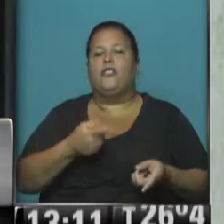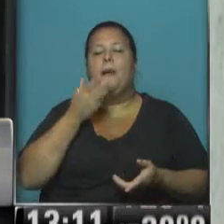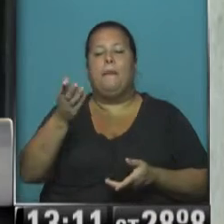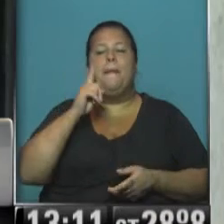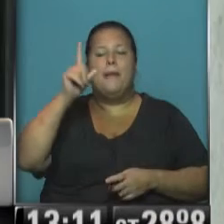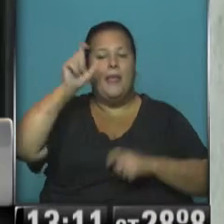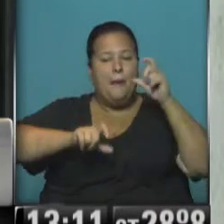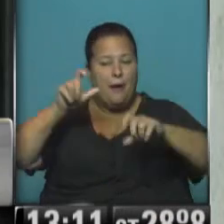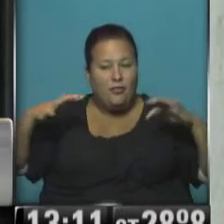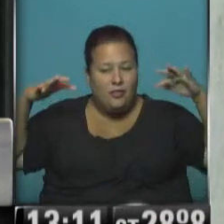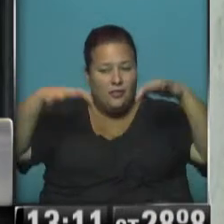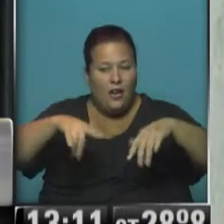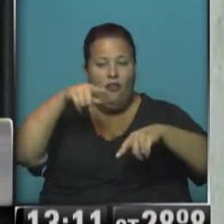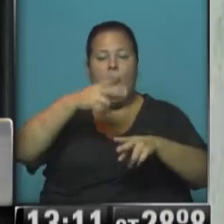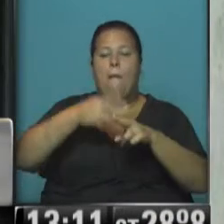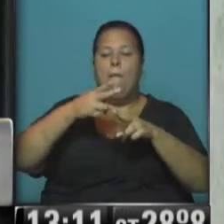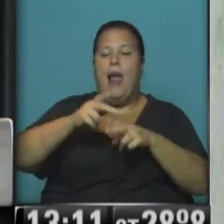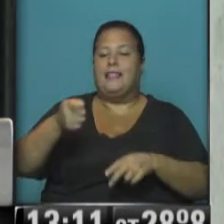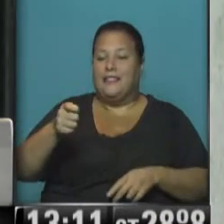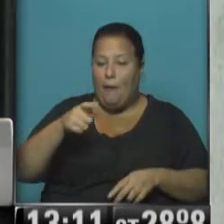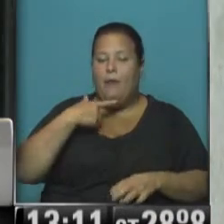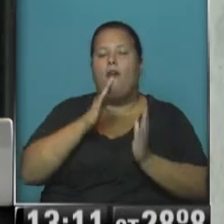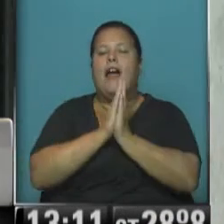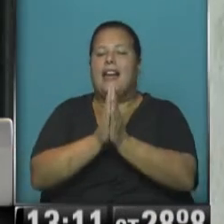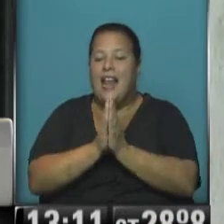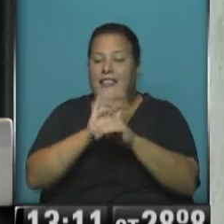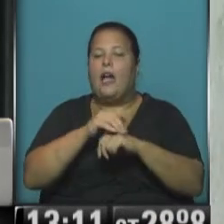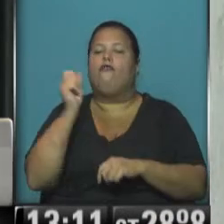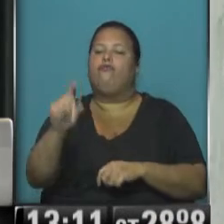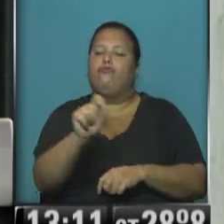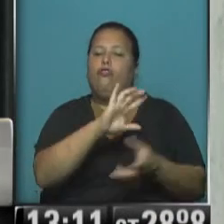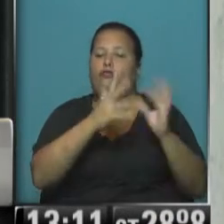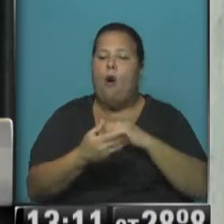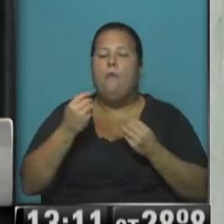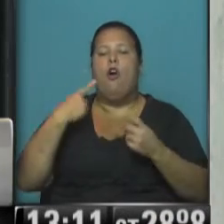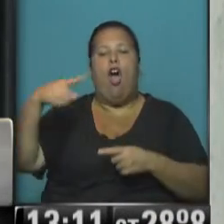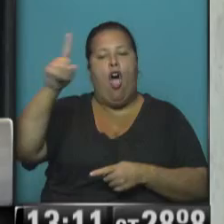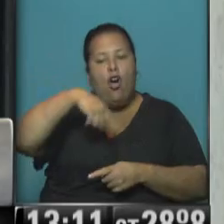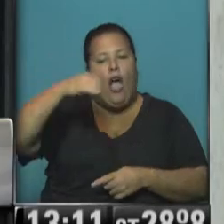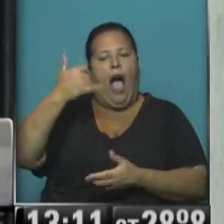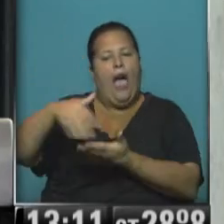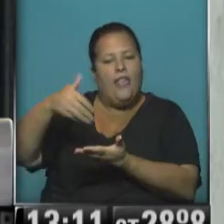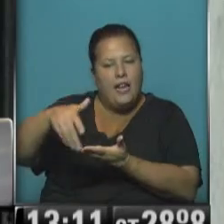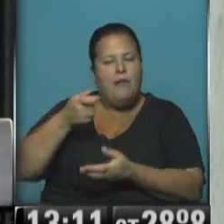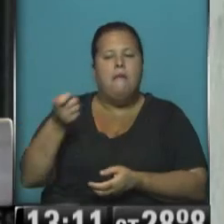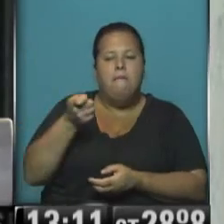miles de peregrinos congregados en la Plaza de San Pedro a rezar de manera particular por los que son discriminados